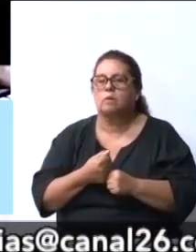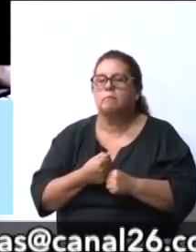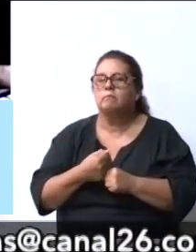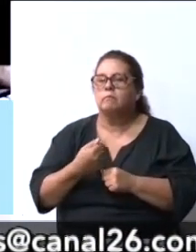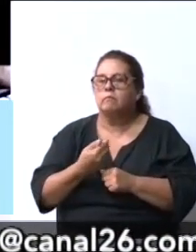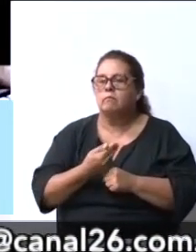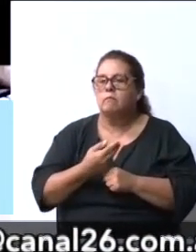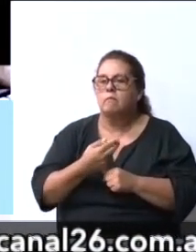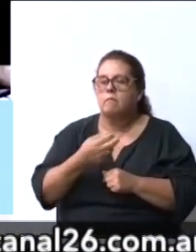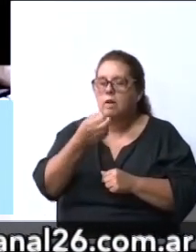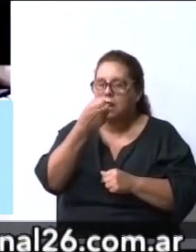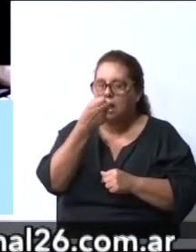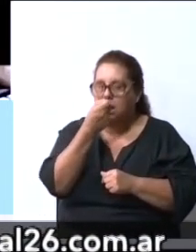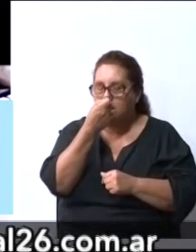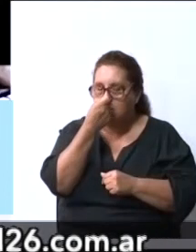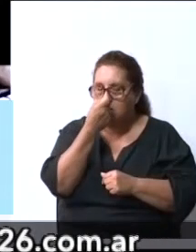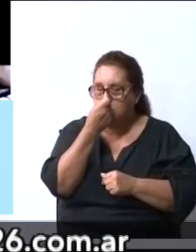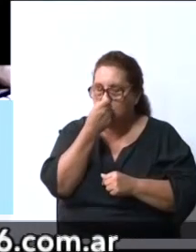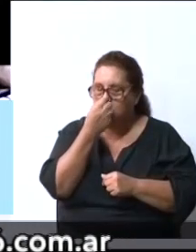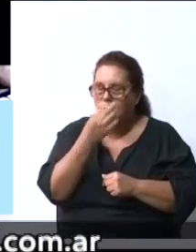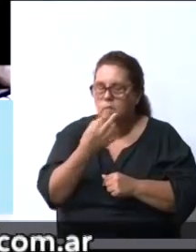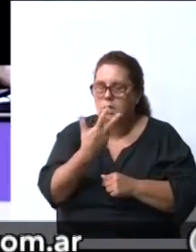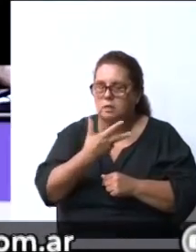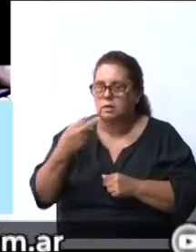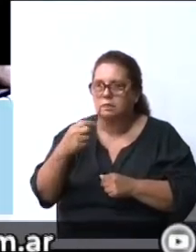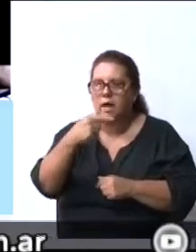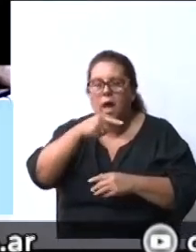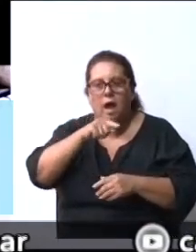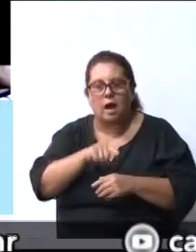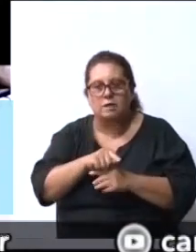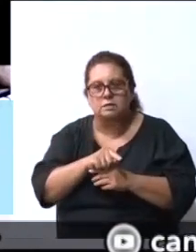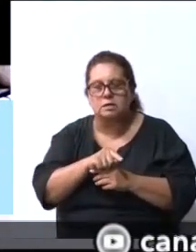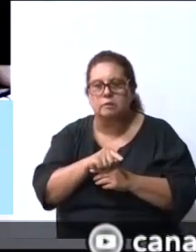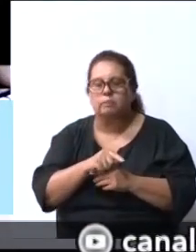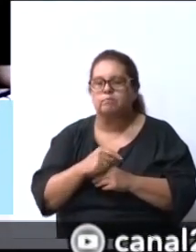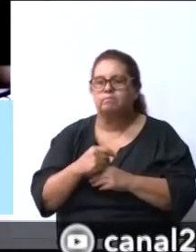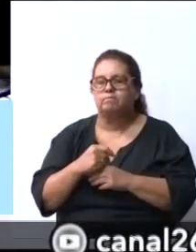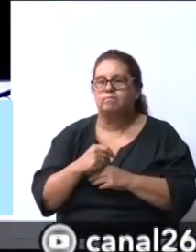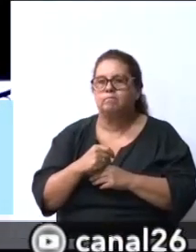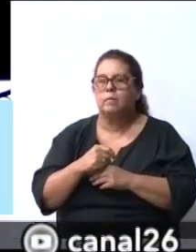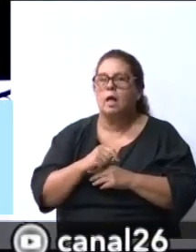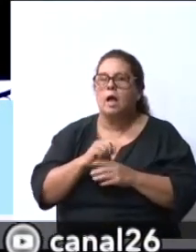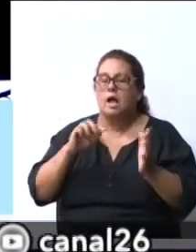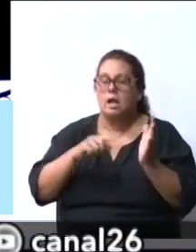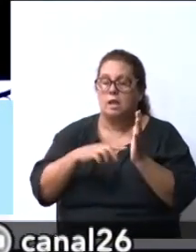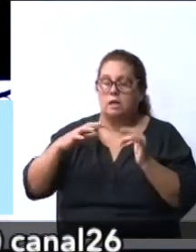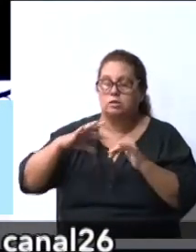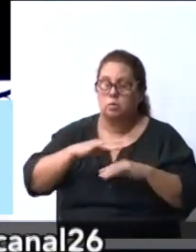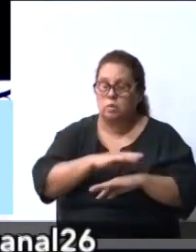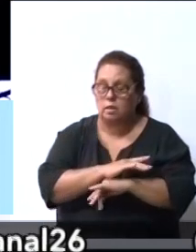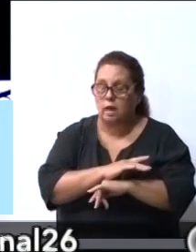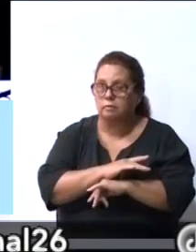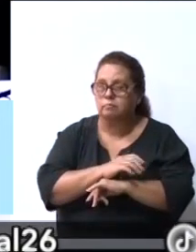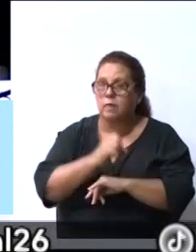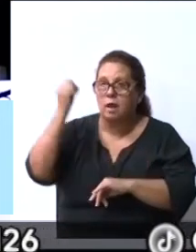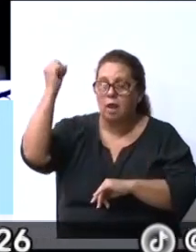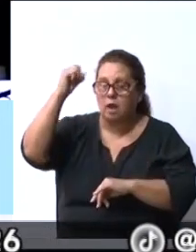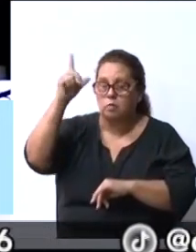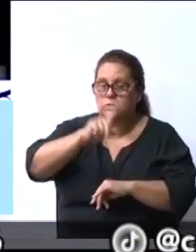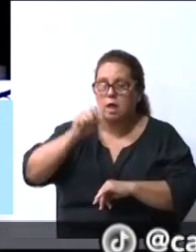2030. En esa línea inauguramos la ciudad 100% con luces LED. Lanzamos un plan de reciclado